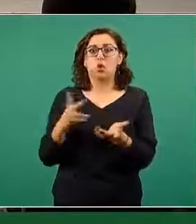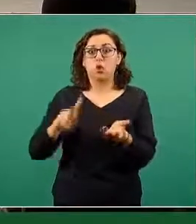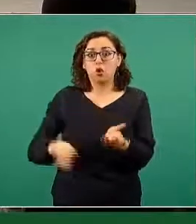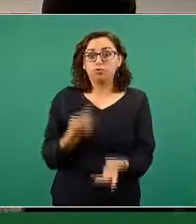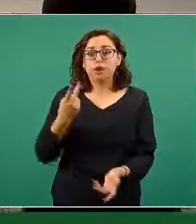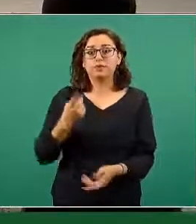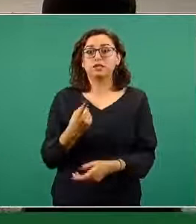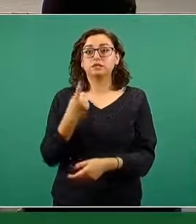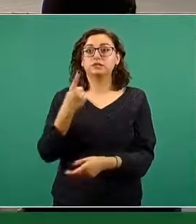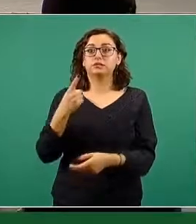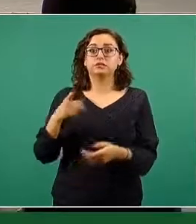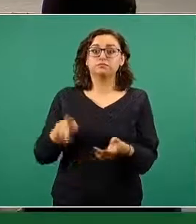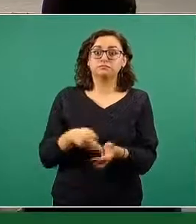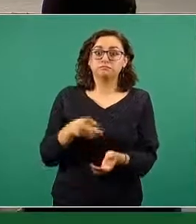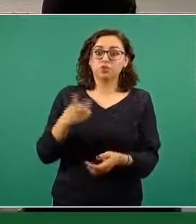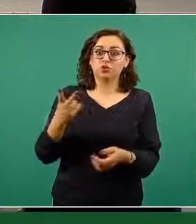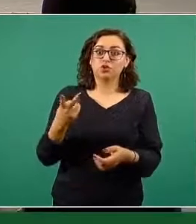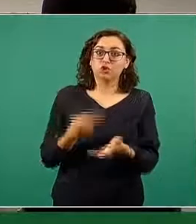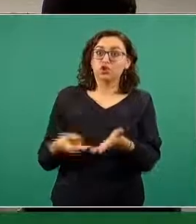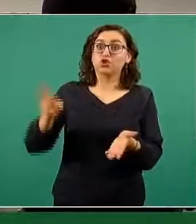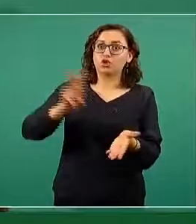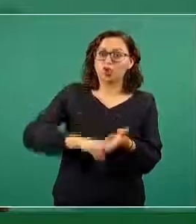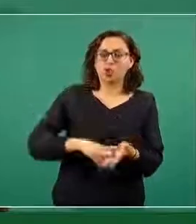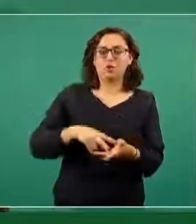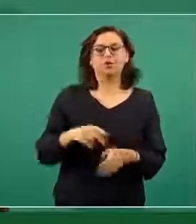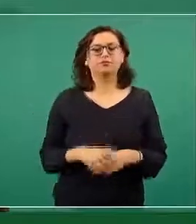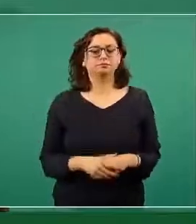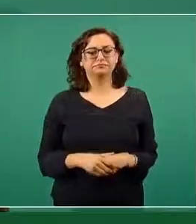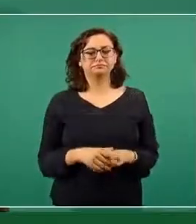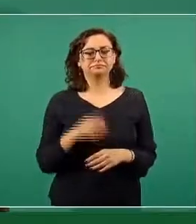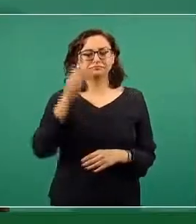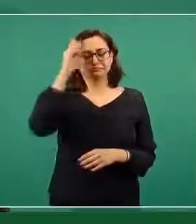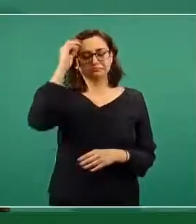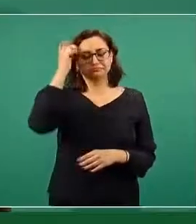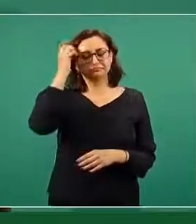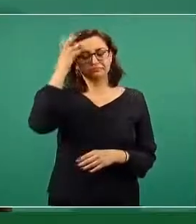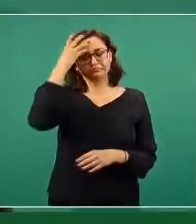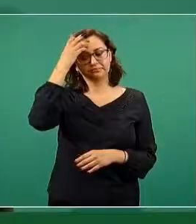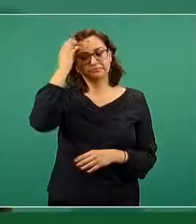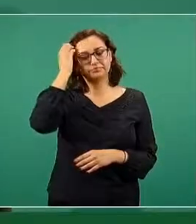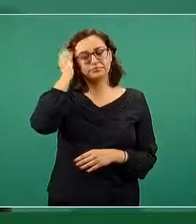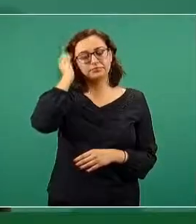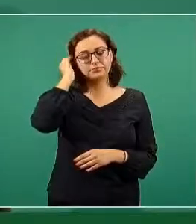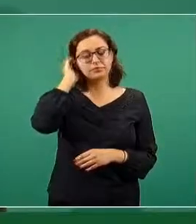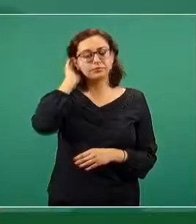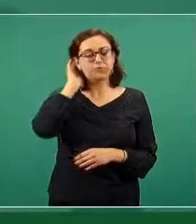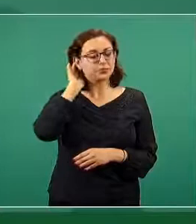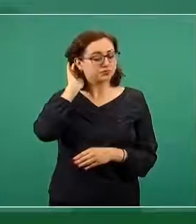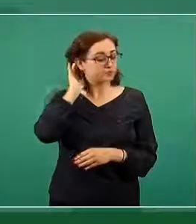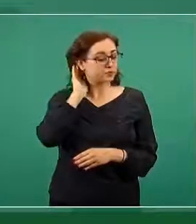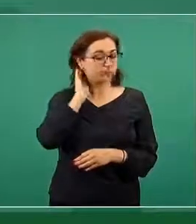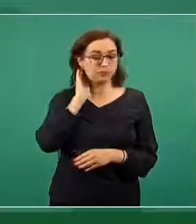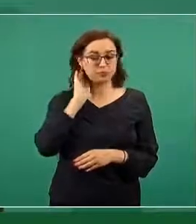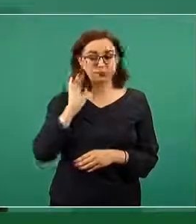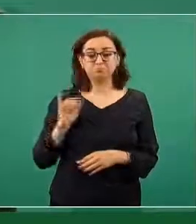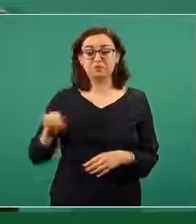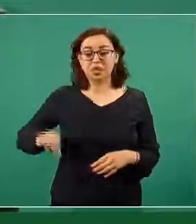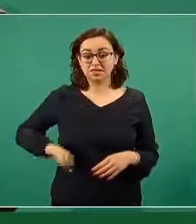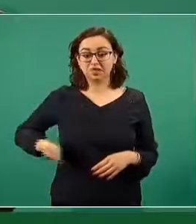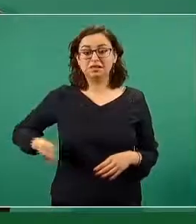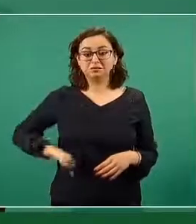Alejandrina, importante, interesante la pregunta. Afortunadamente, los datos que se